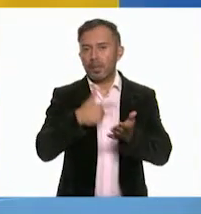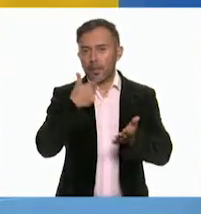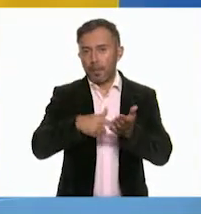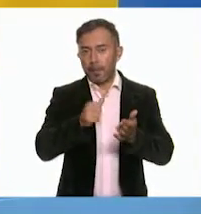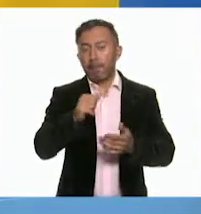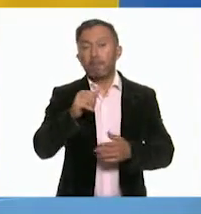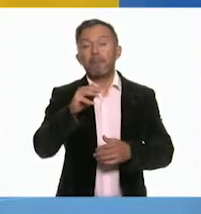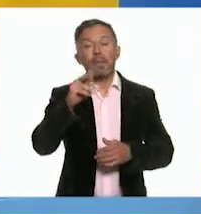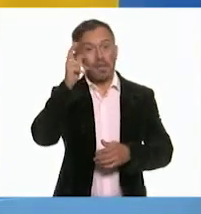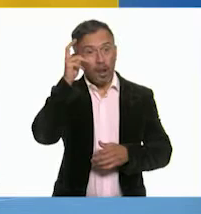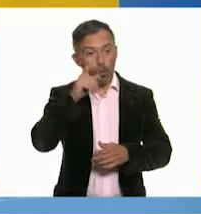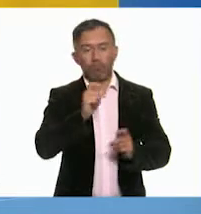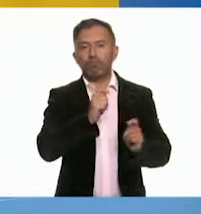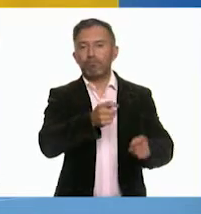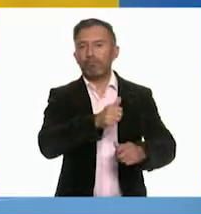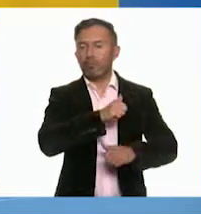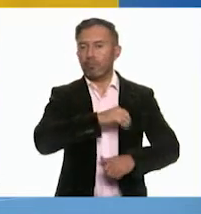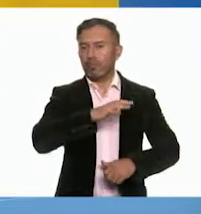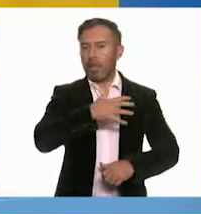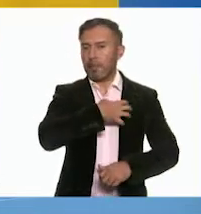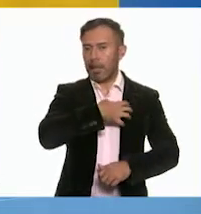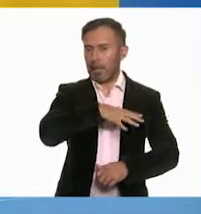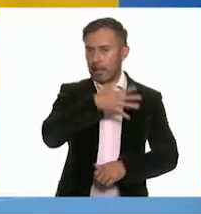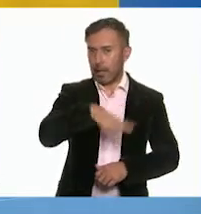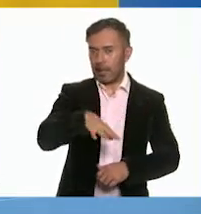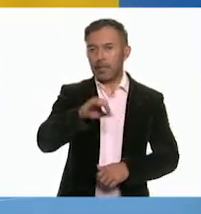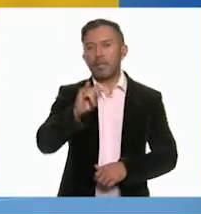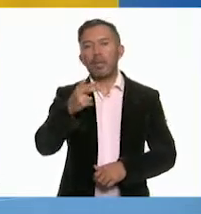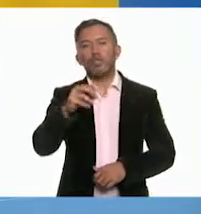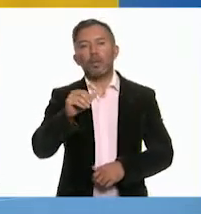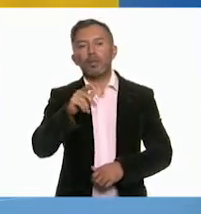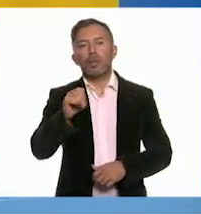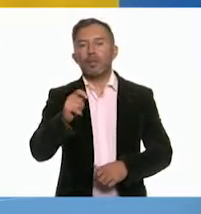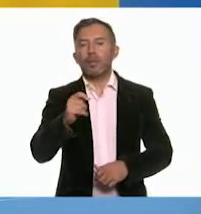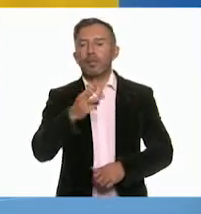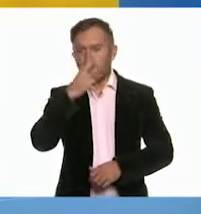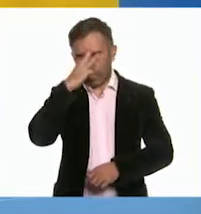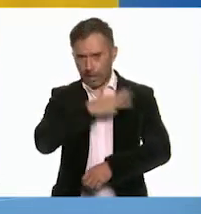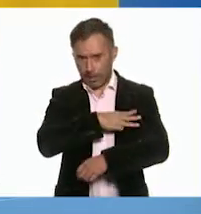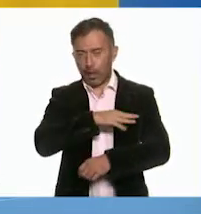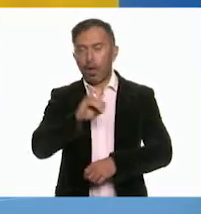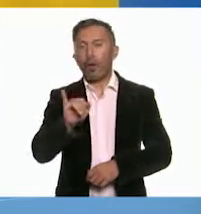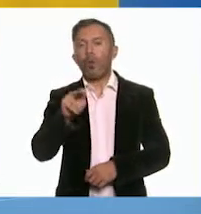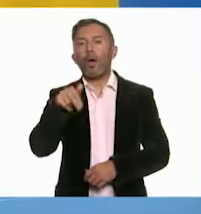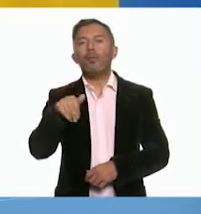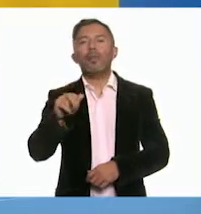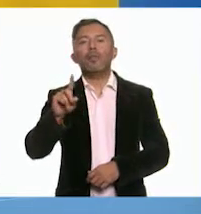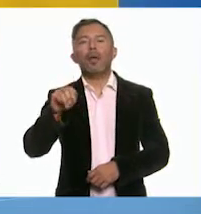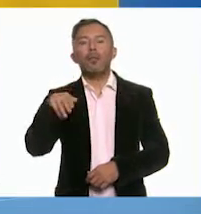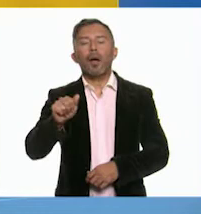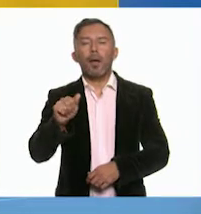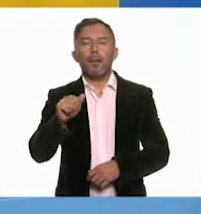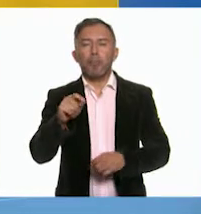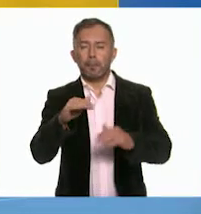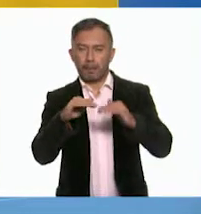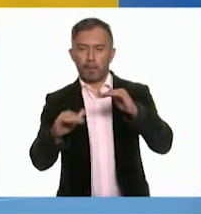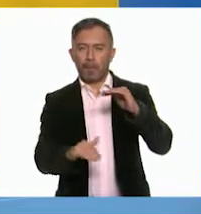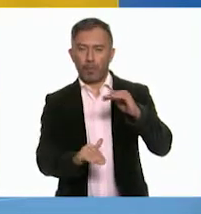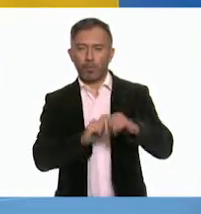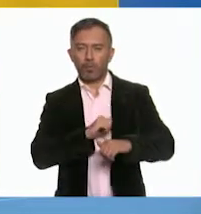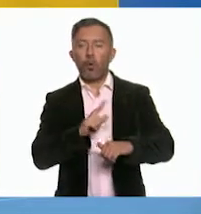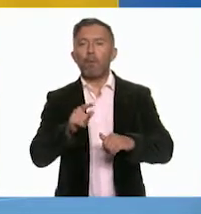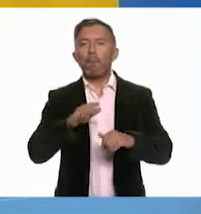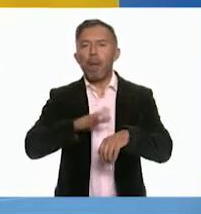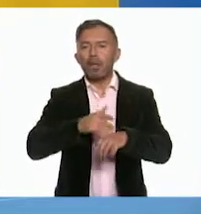capitán general, Ignacio Allende teniente general y Juan Aldama mariscal. El trayecto siguió hacia la rica ciudad minera